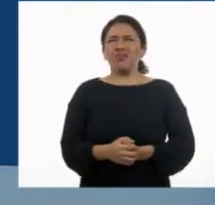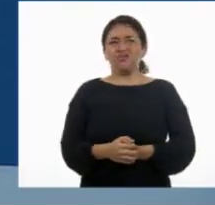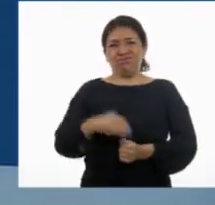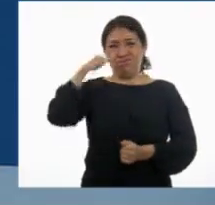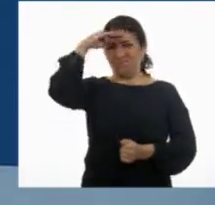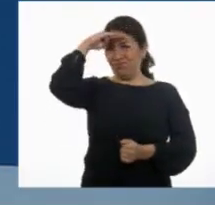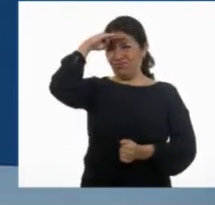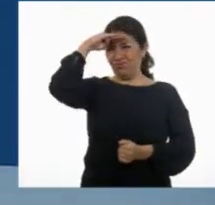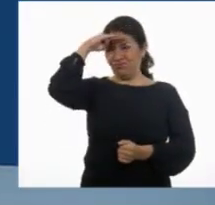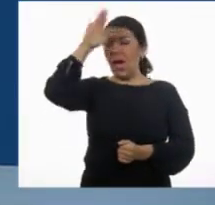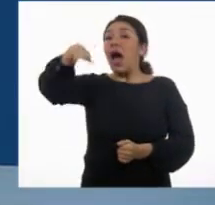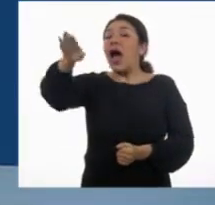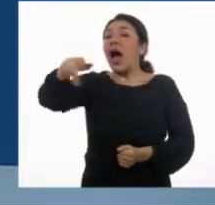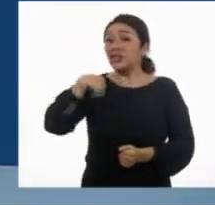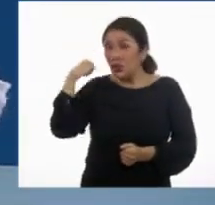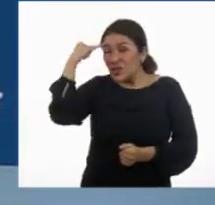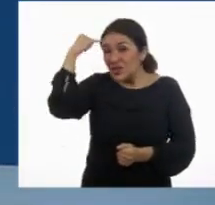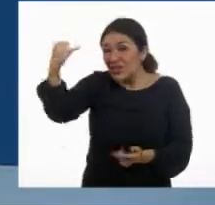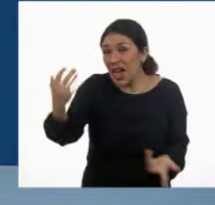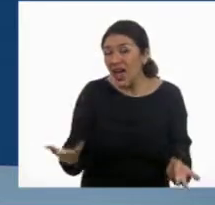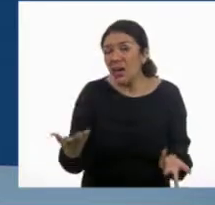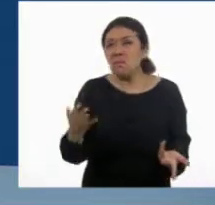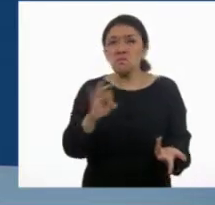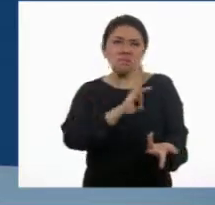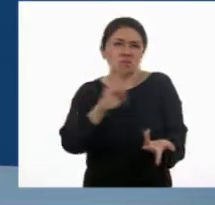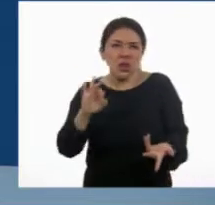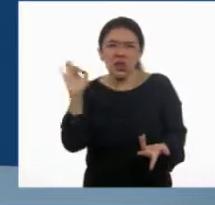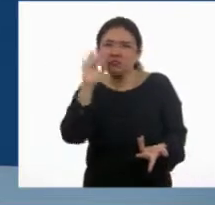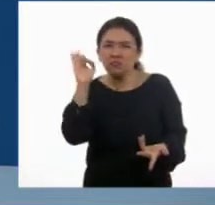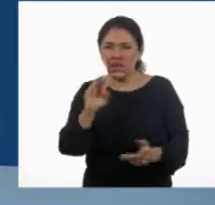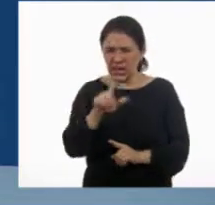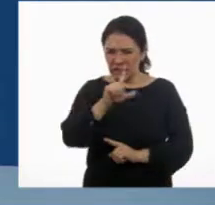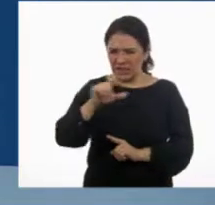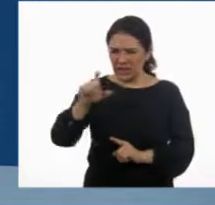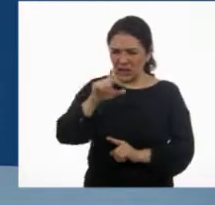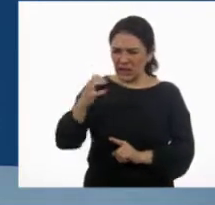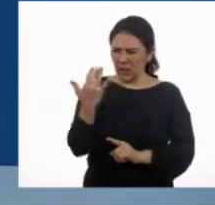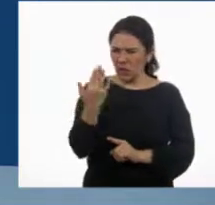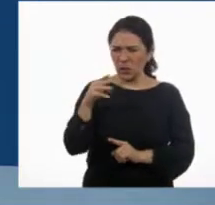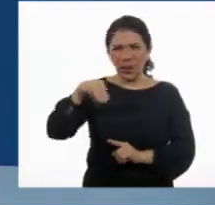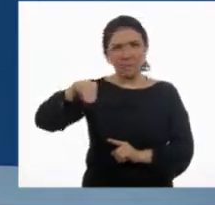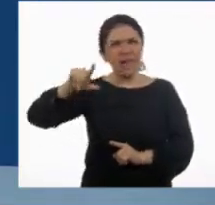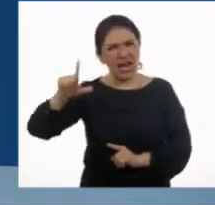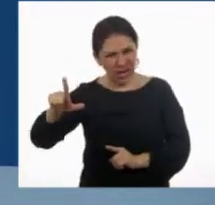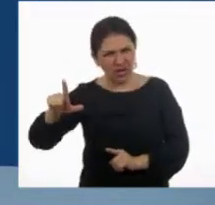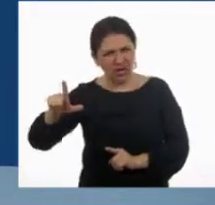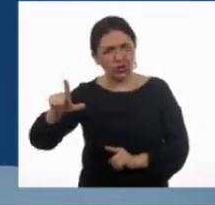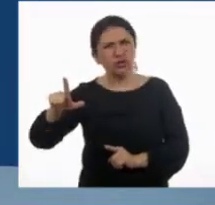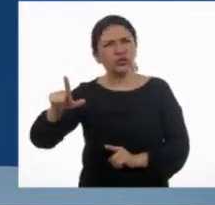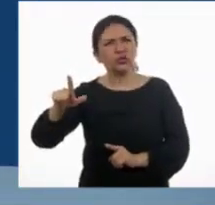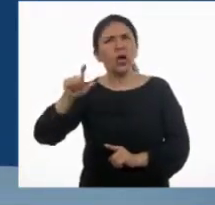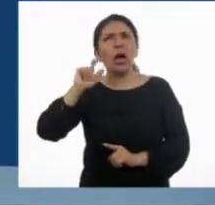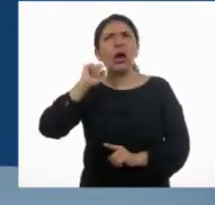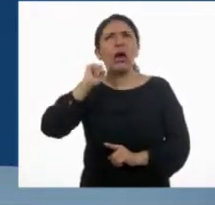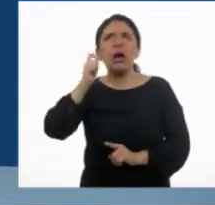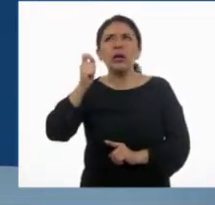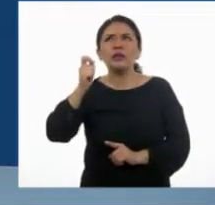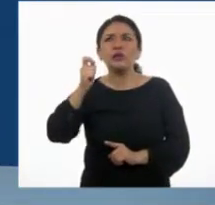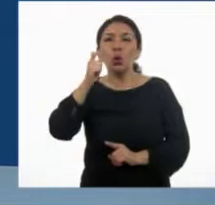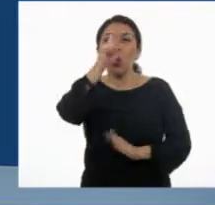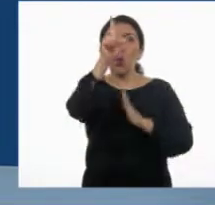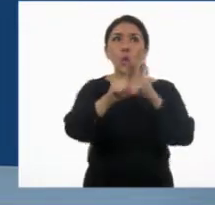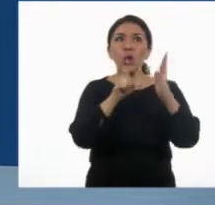pues, tengo una idea. A ver. Porque 750 mililitros es menos de 1